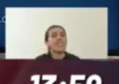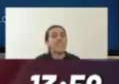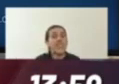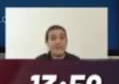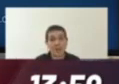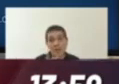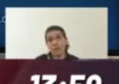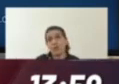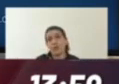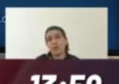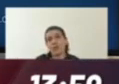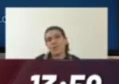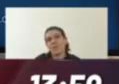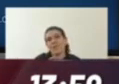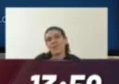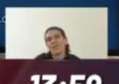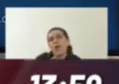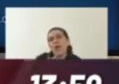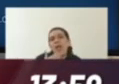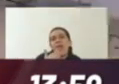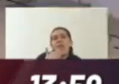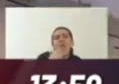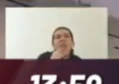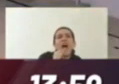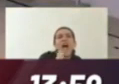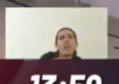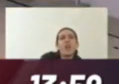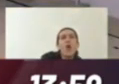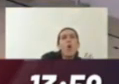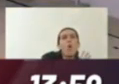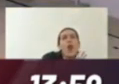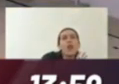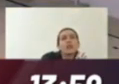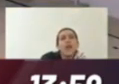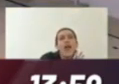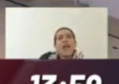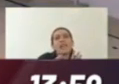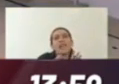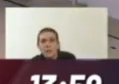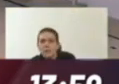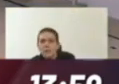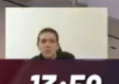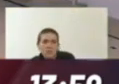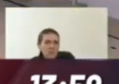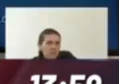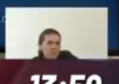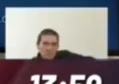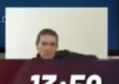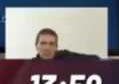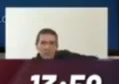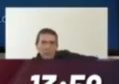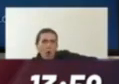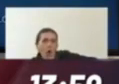jurisdicciones que siempre hablamos, que son Buenos Aires y la ciudad, para ir a otros lados y para que todos entiendan que este